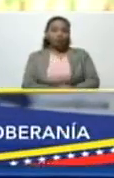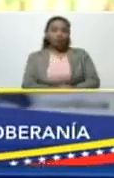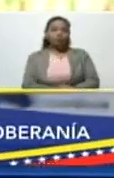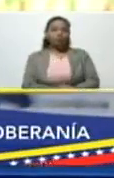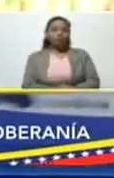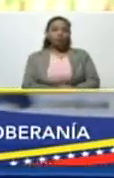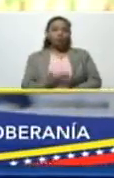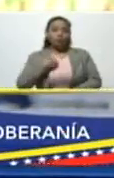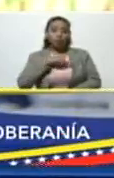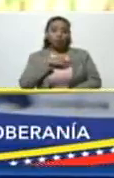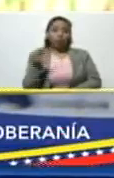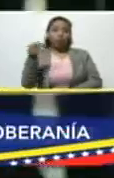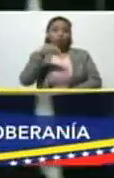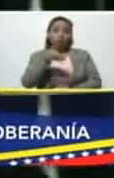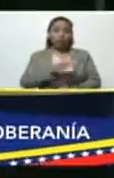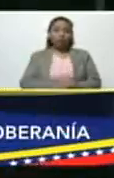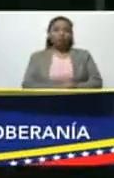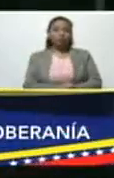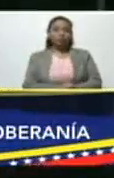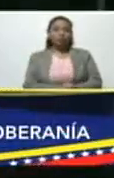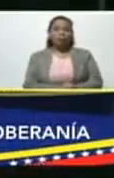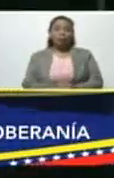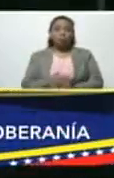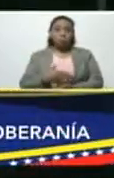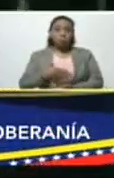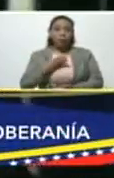Y nosotros además podamos